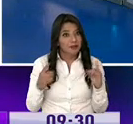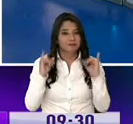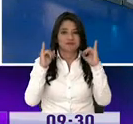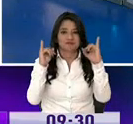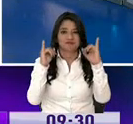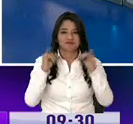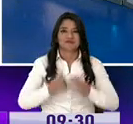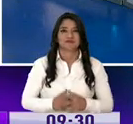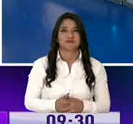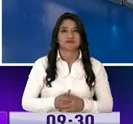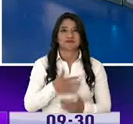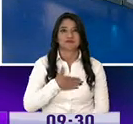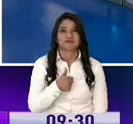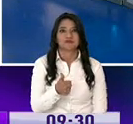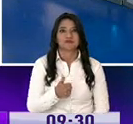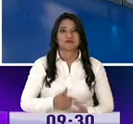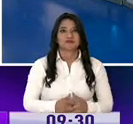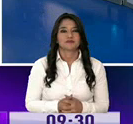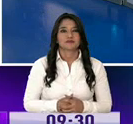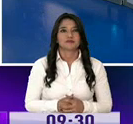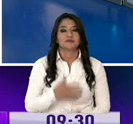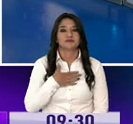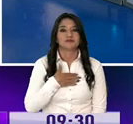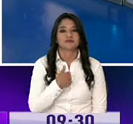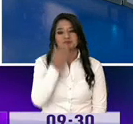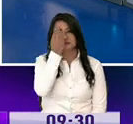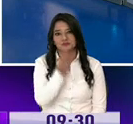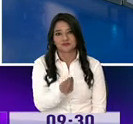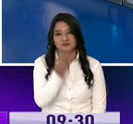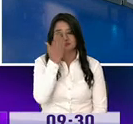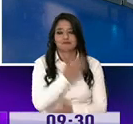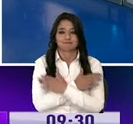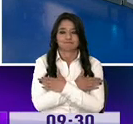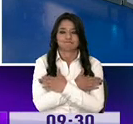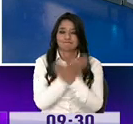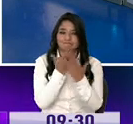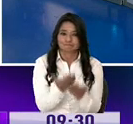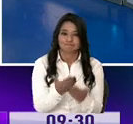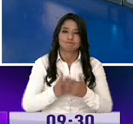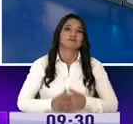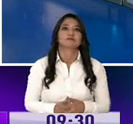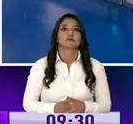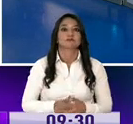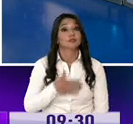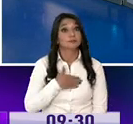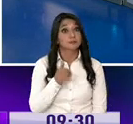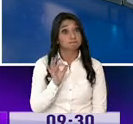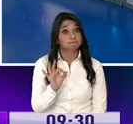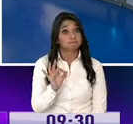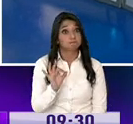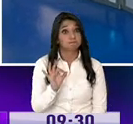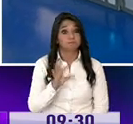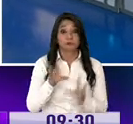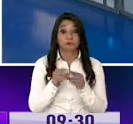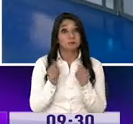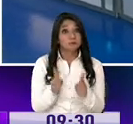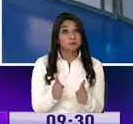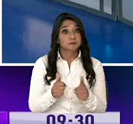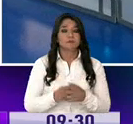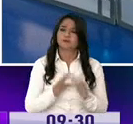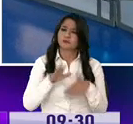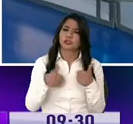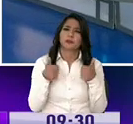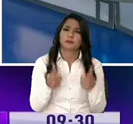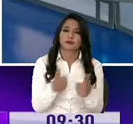entretenimiento. Hola, mi gordito. Mi Robert, querido Ali, muy buenos días, un abrazo gigantesco. ¿Cómo están? ¿Cómo han pasado? Mi